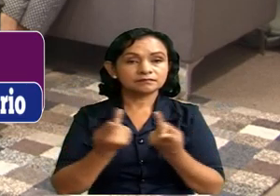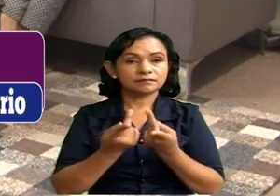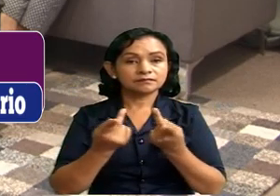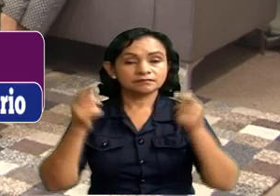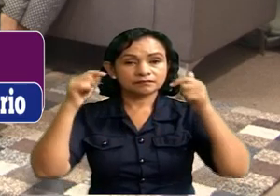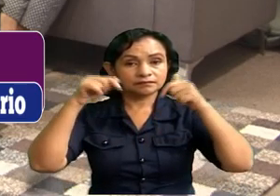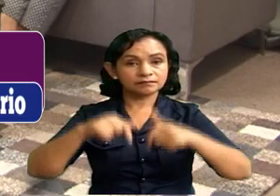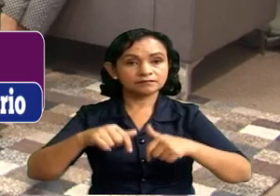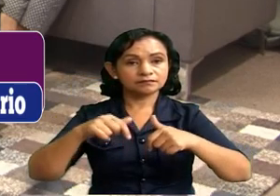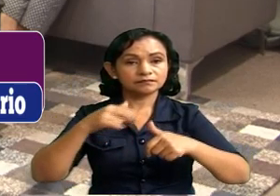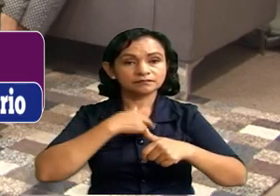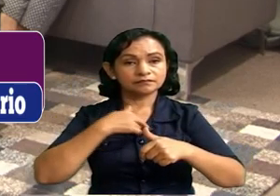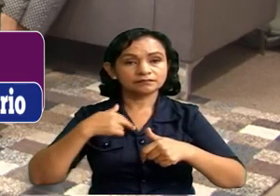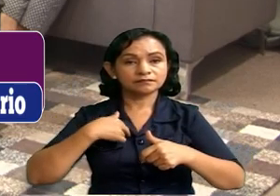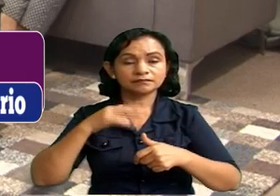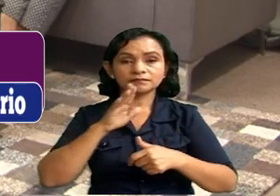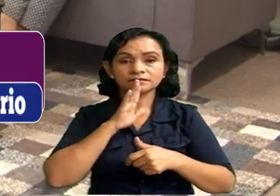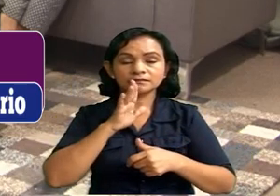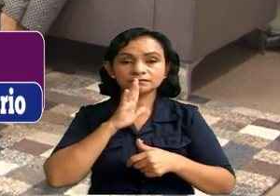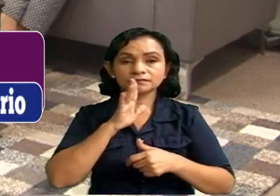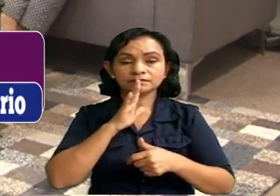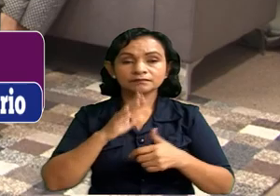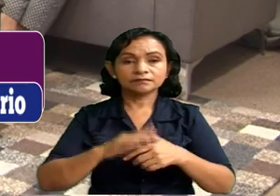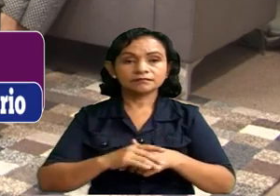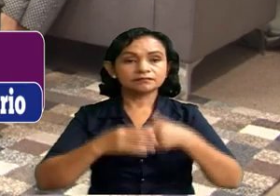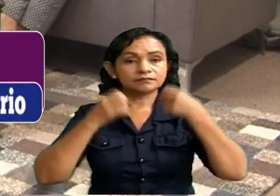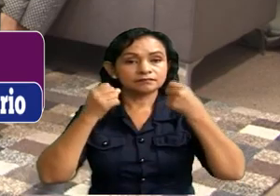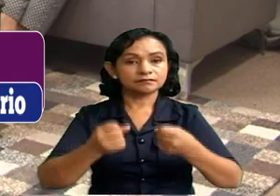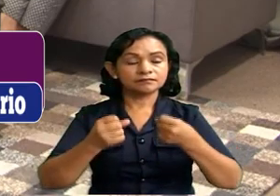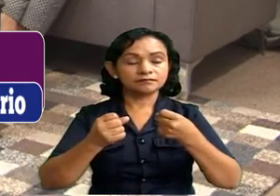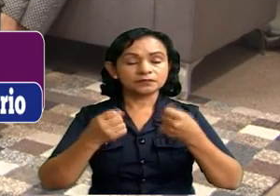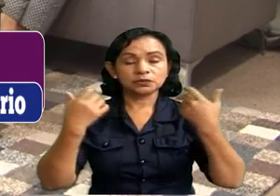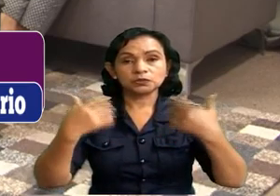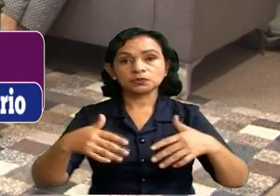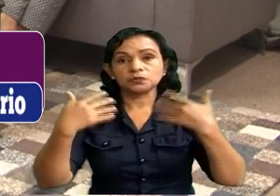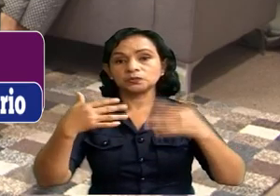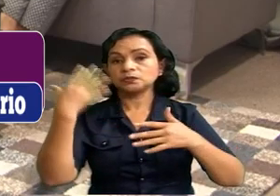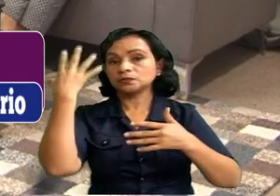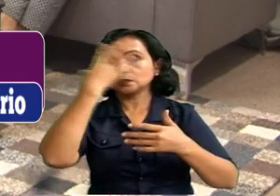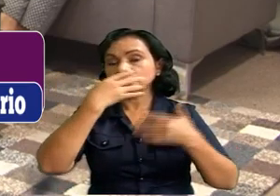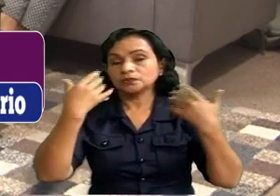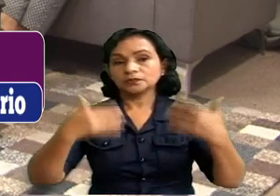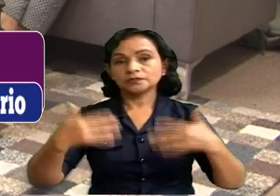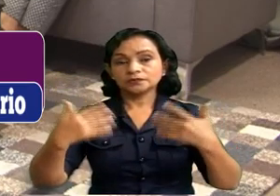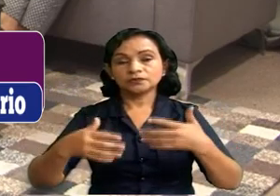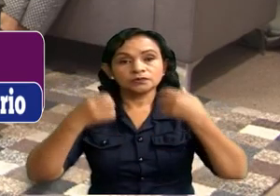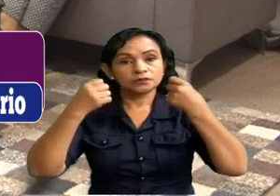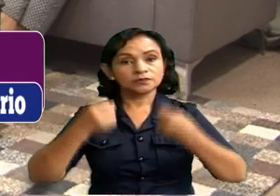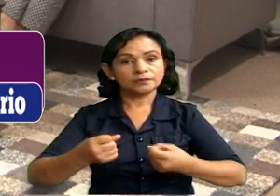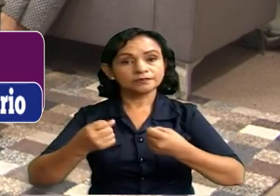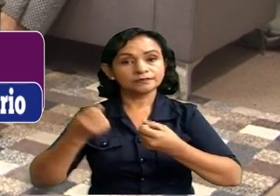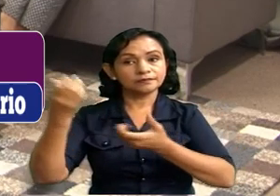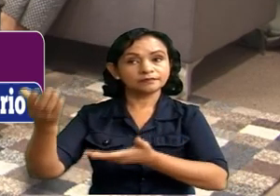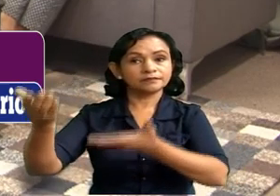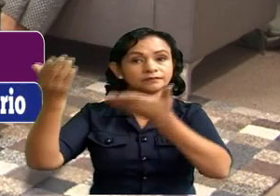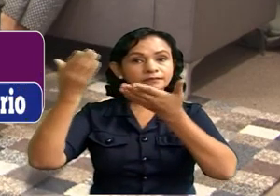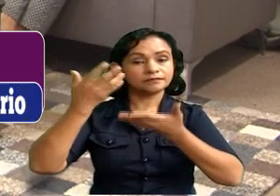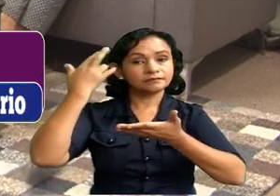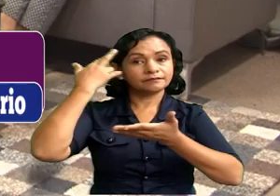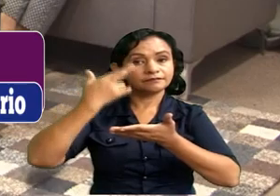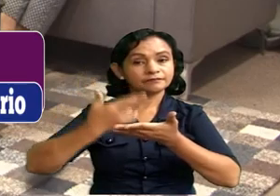hoy nosotros estamos hablando aquí de un hombre maravilloso, de un hombre que dejó un legado y